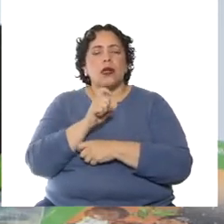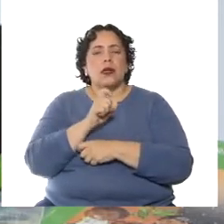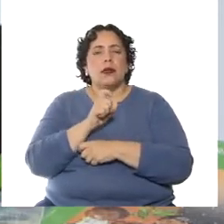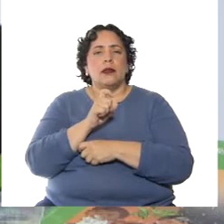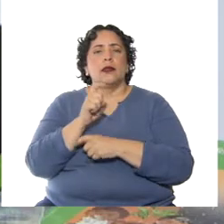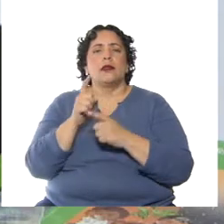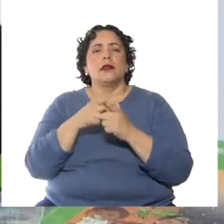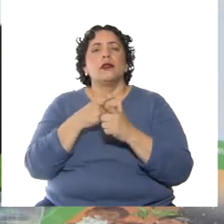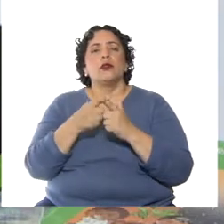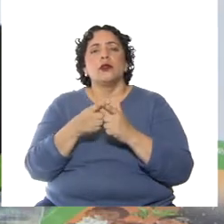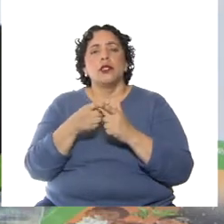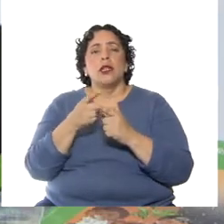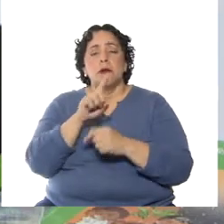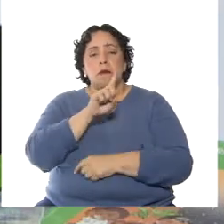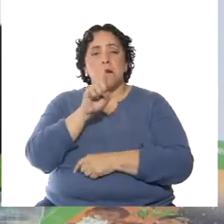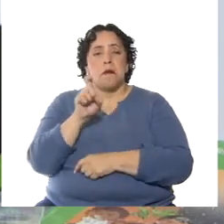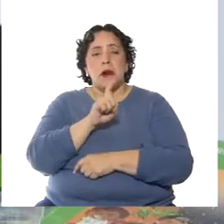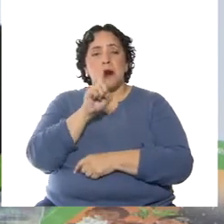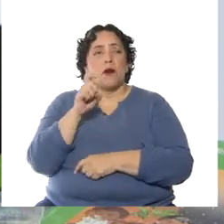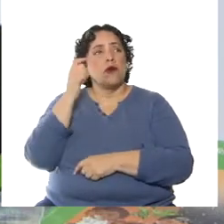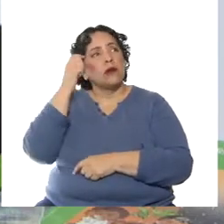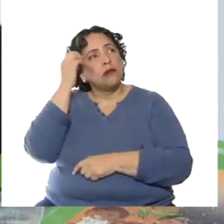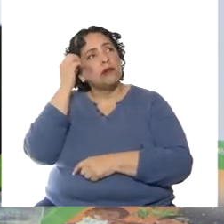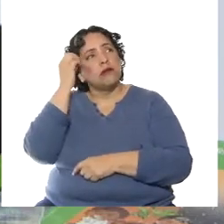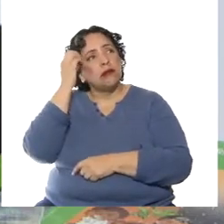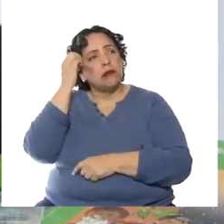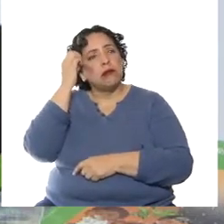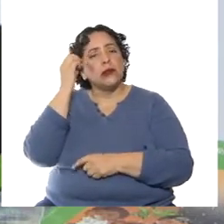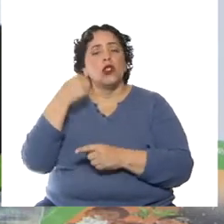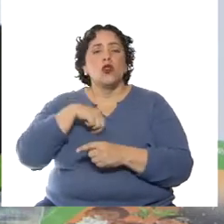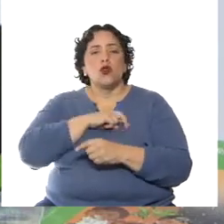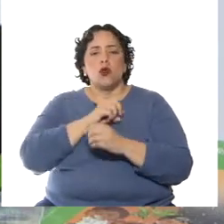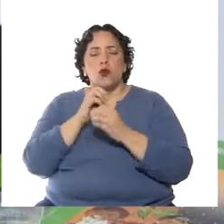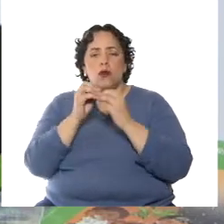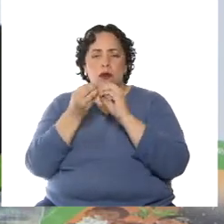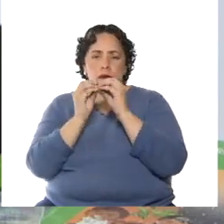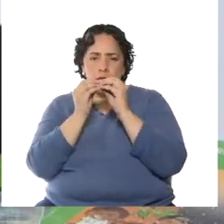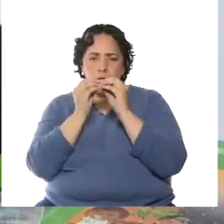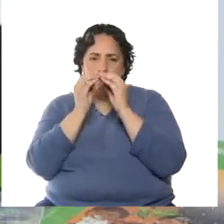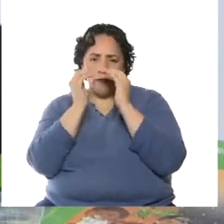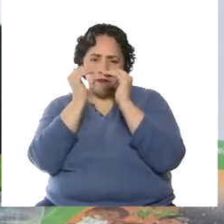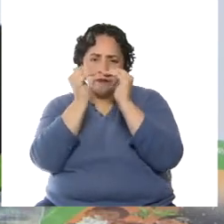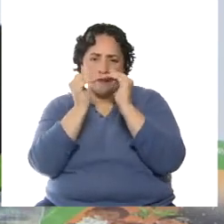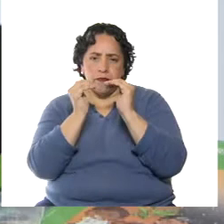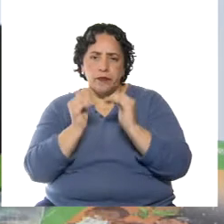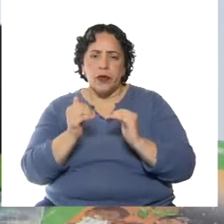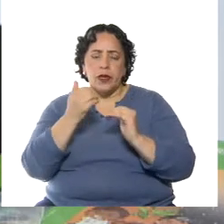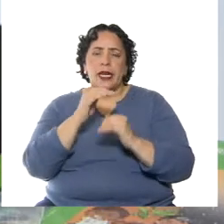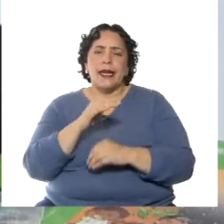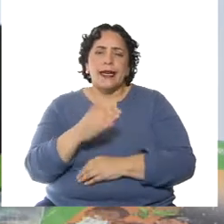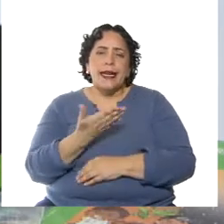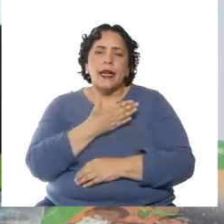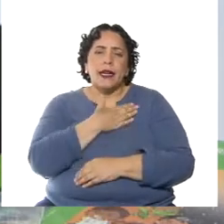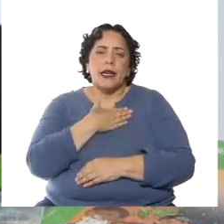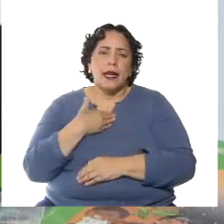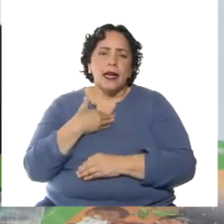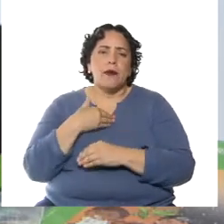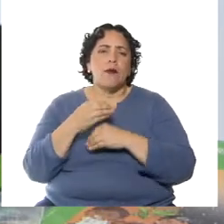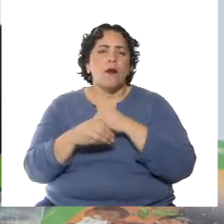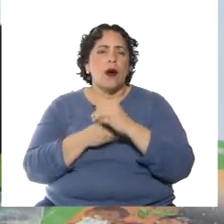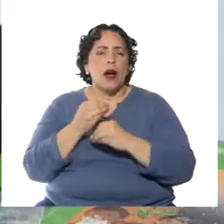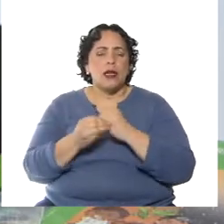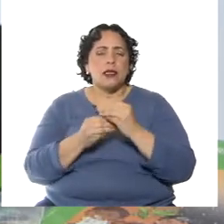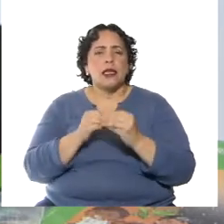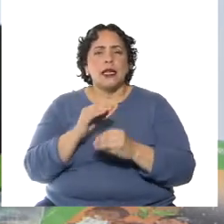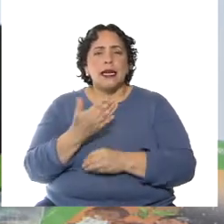interrogantes. Entonces, esa interrogante nosotros la vamos a estructurar y vamos a pensar muy bien qué es lo que queremos nosotros hacer o